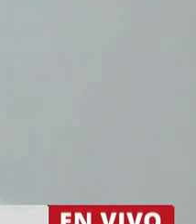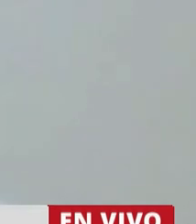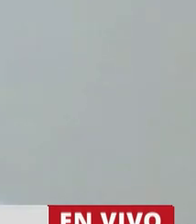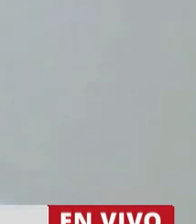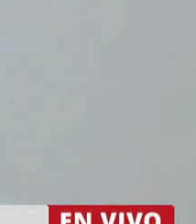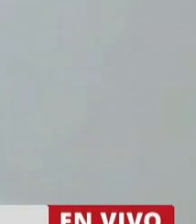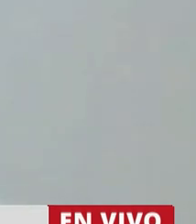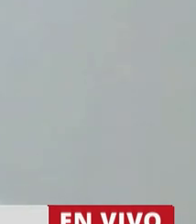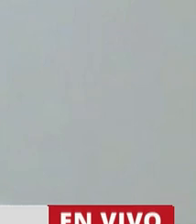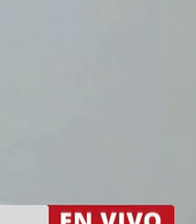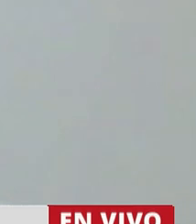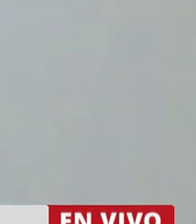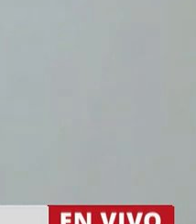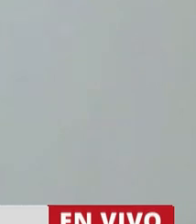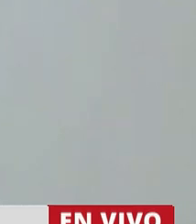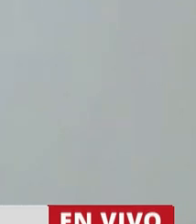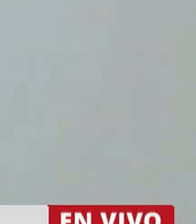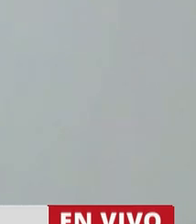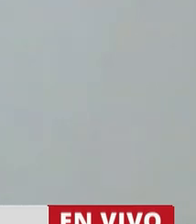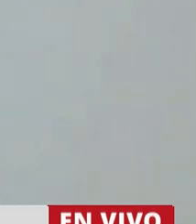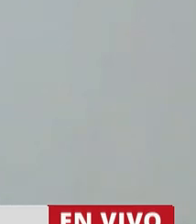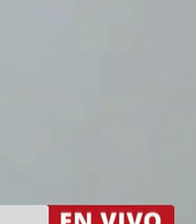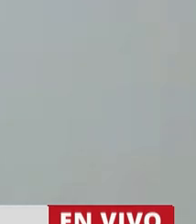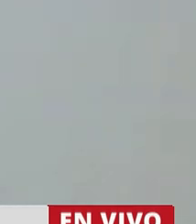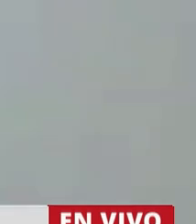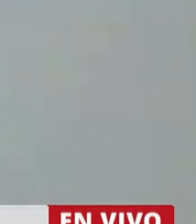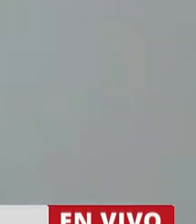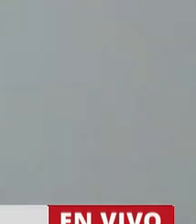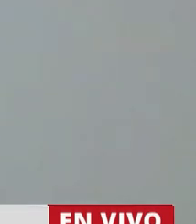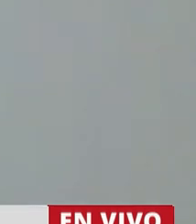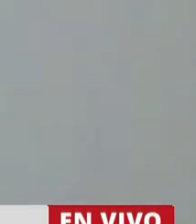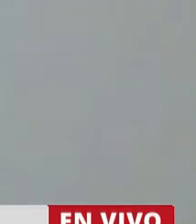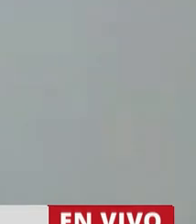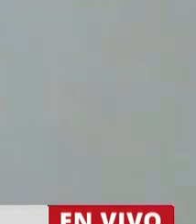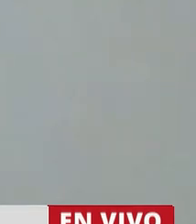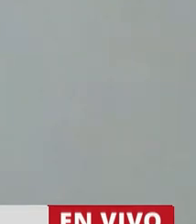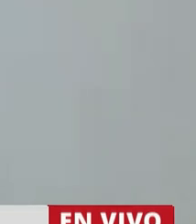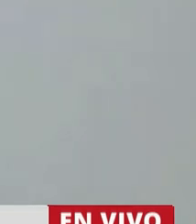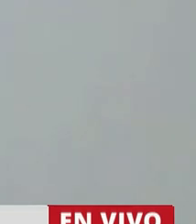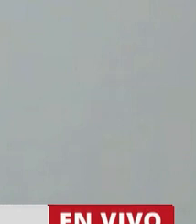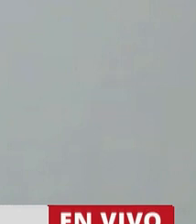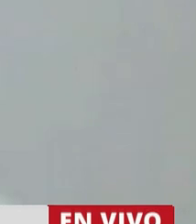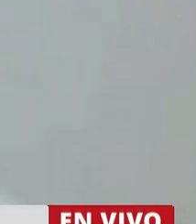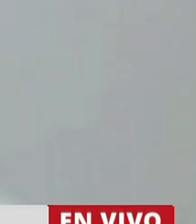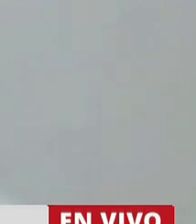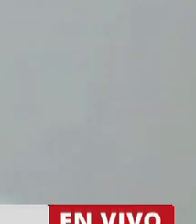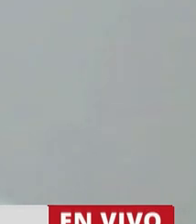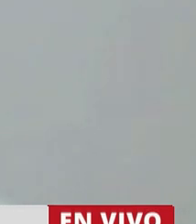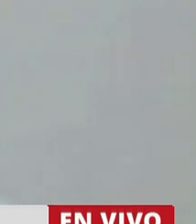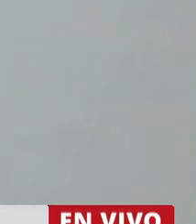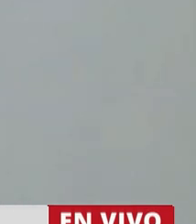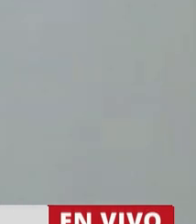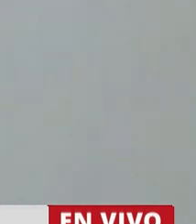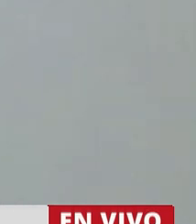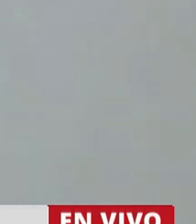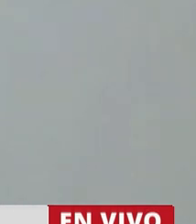reducción de aportes Patronales que impulsó el macrismo en el año en la gestión anterior o medidas como esta el blanqueo